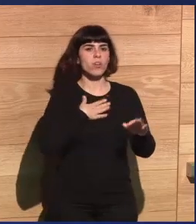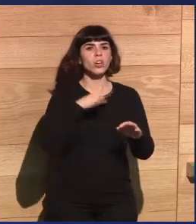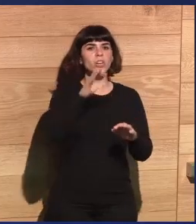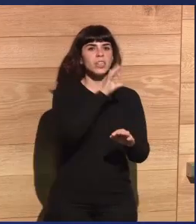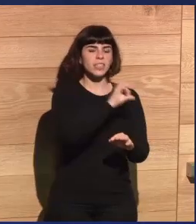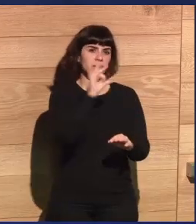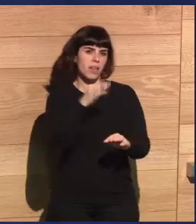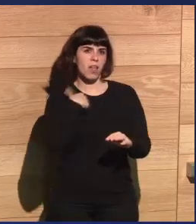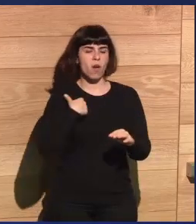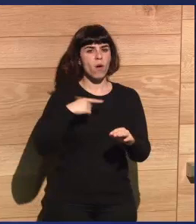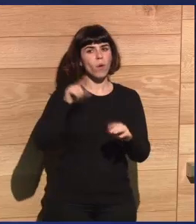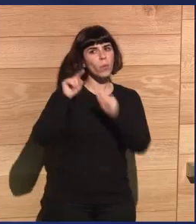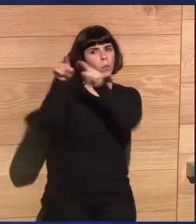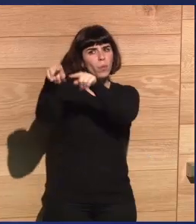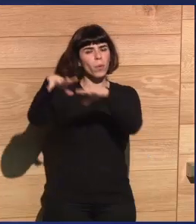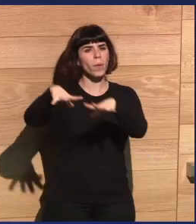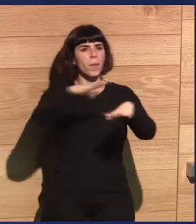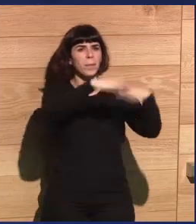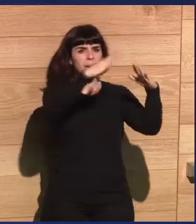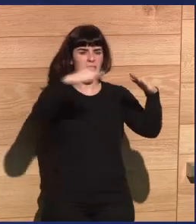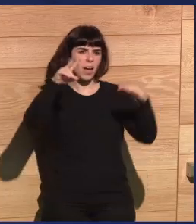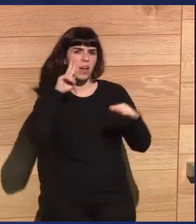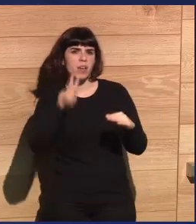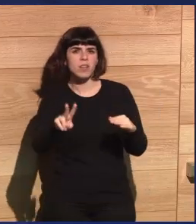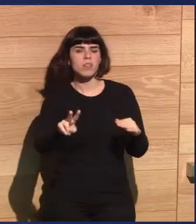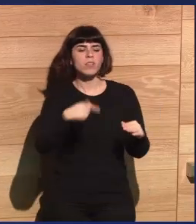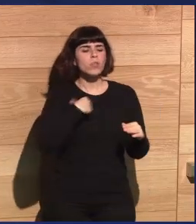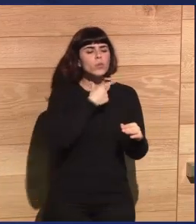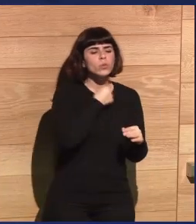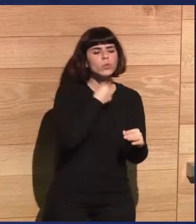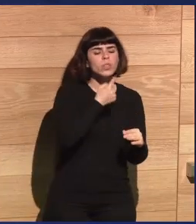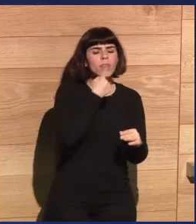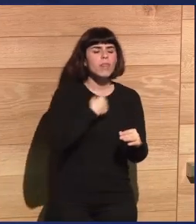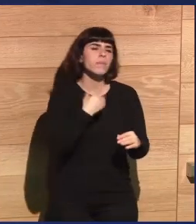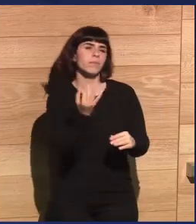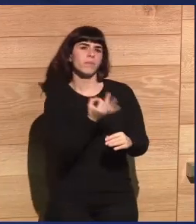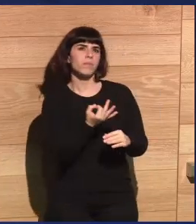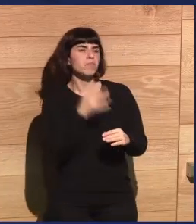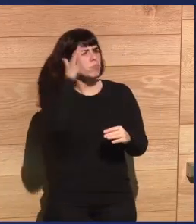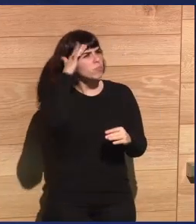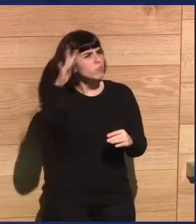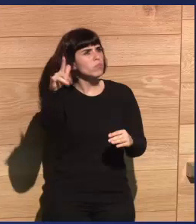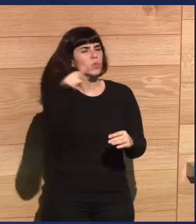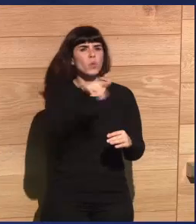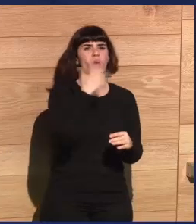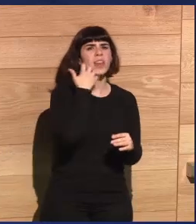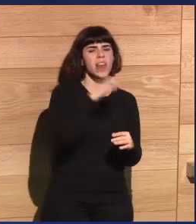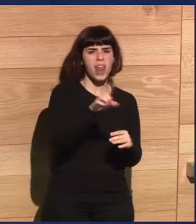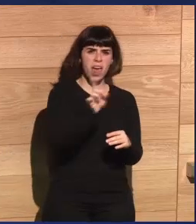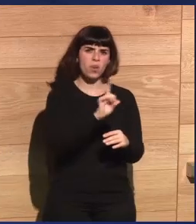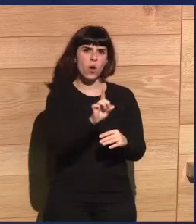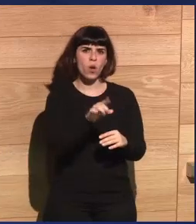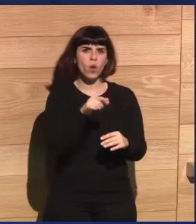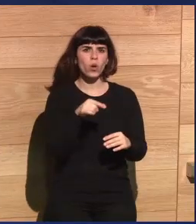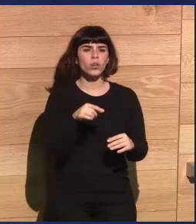Sebastián y vi el paisaje. Y qué es lo que me hubiese gustado que me dijeran. oye, no eres una rara, no